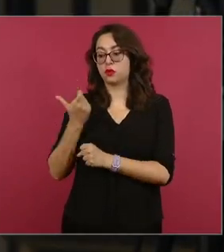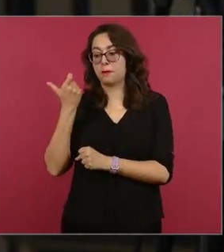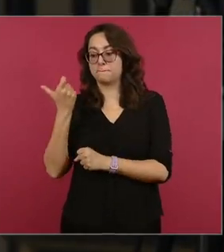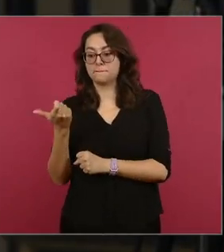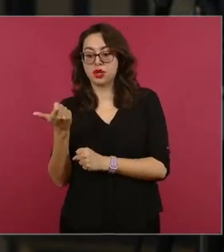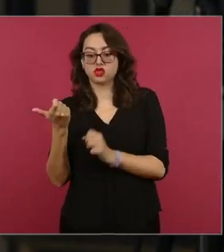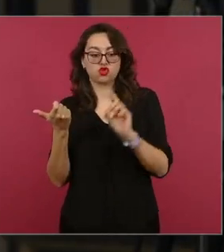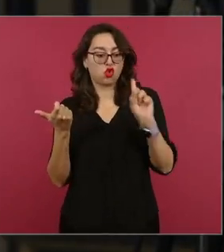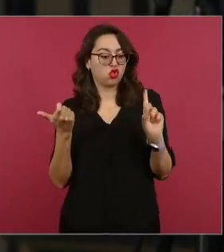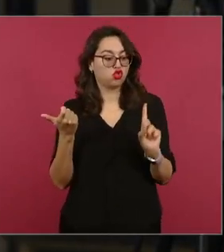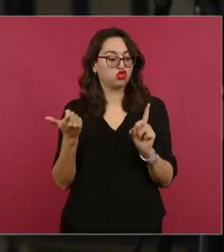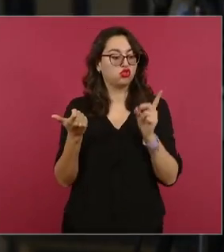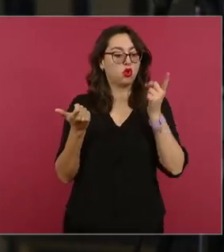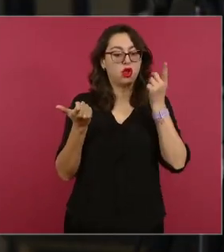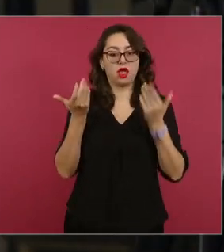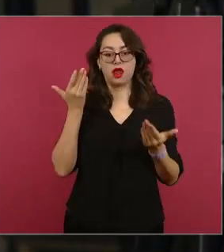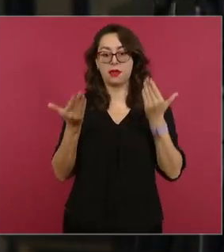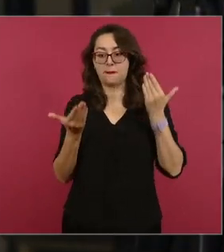sigue